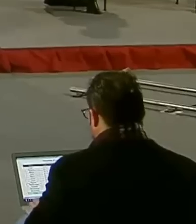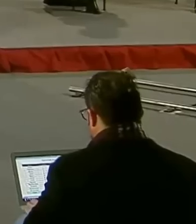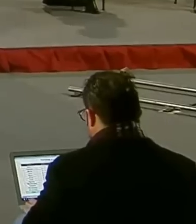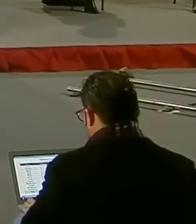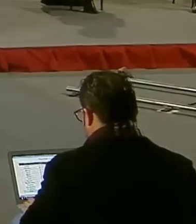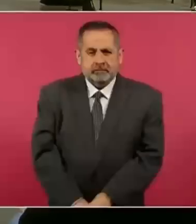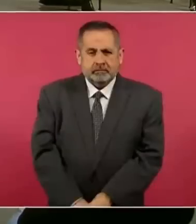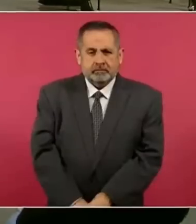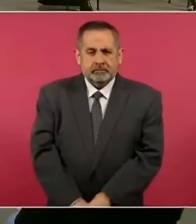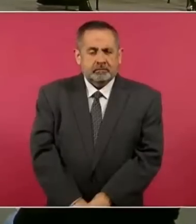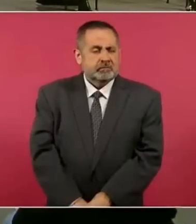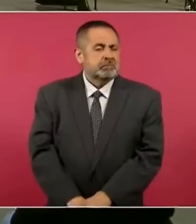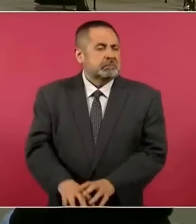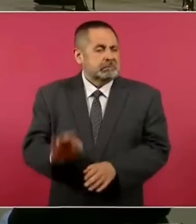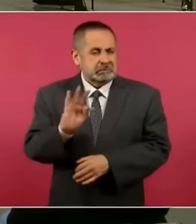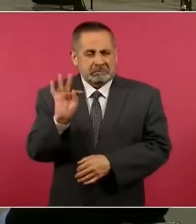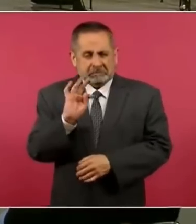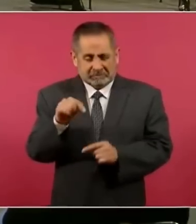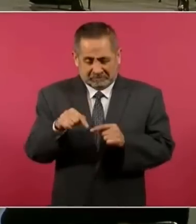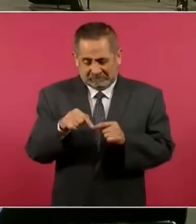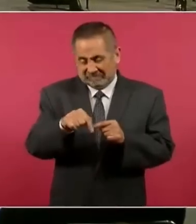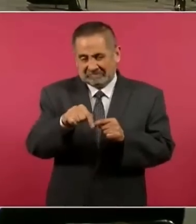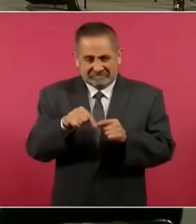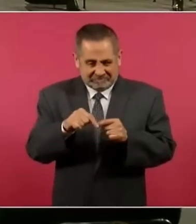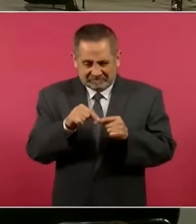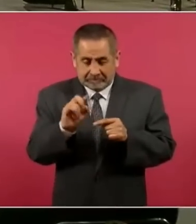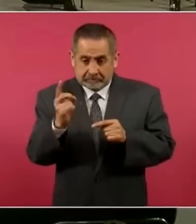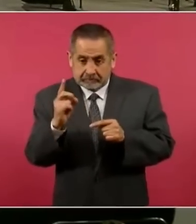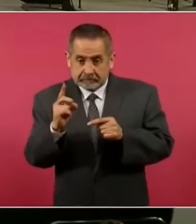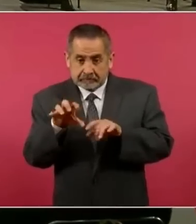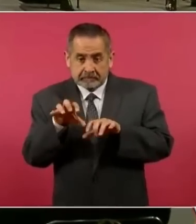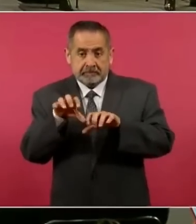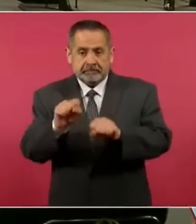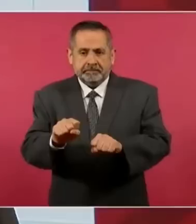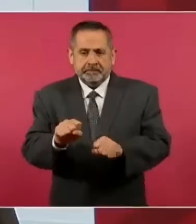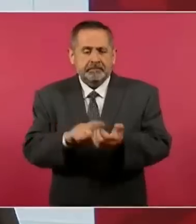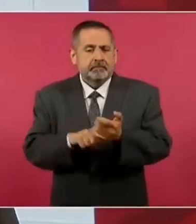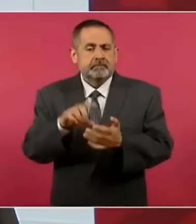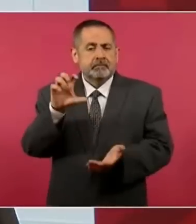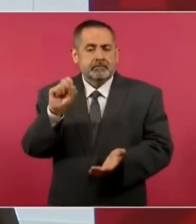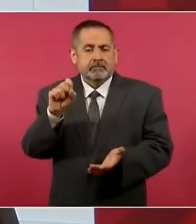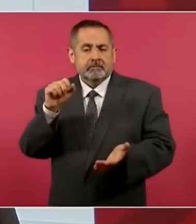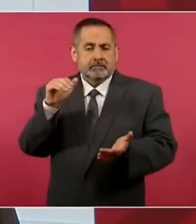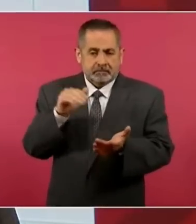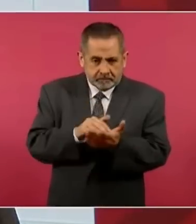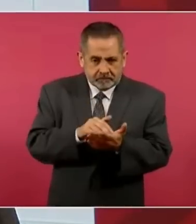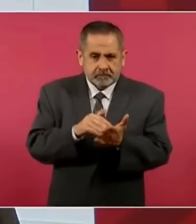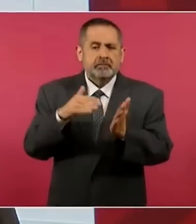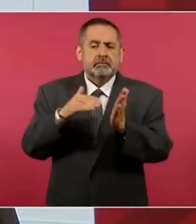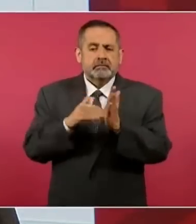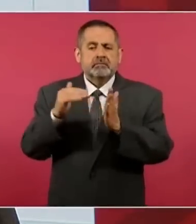que vamos a estar muy cerca de los 60.000 millones de dólares.